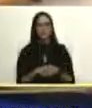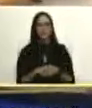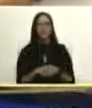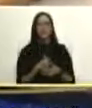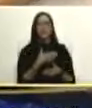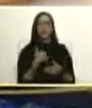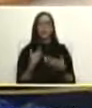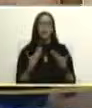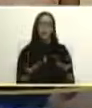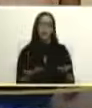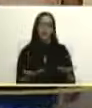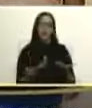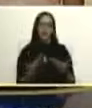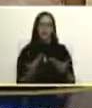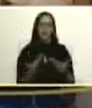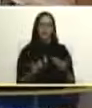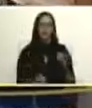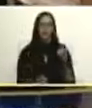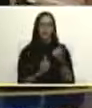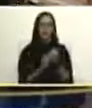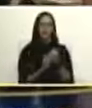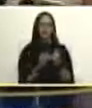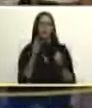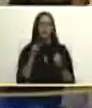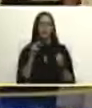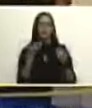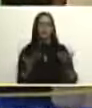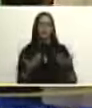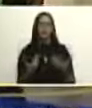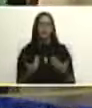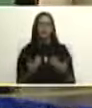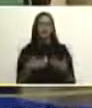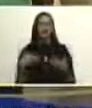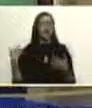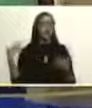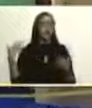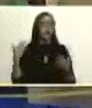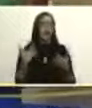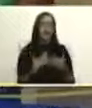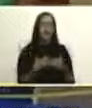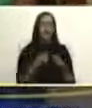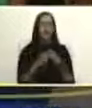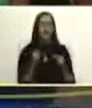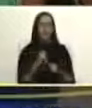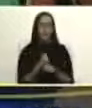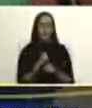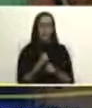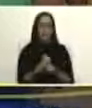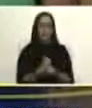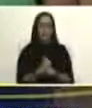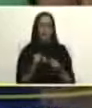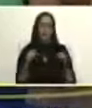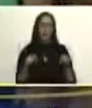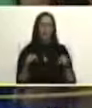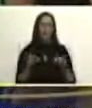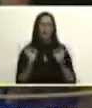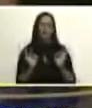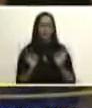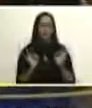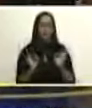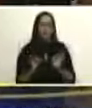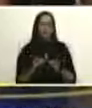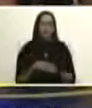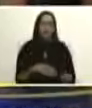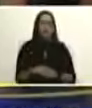darle las gracias por ese apoyo que usted nos ha dado a lo largo de toda su gestión, en este caso especial, a